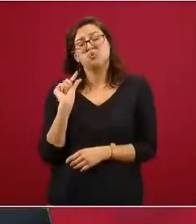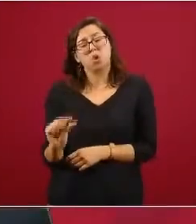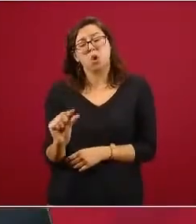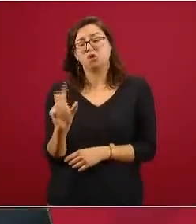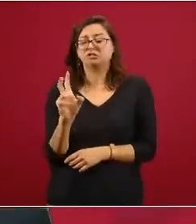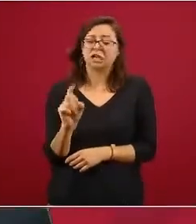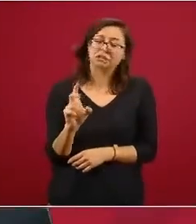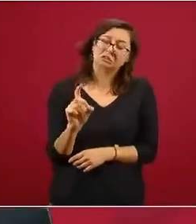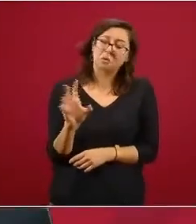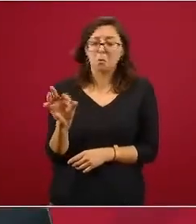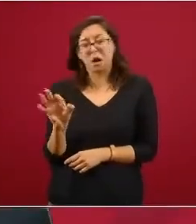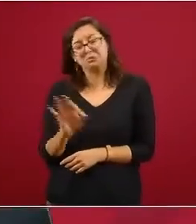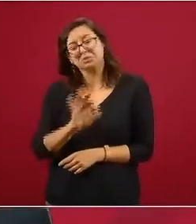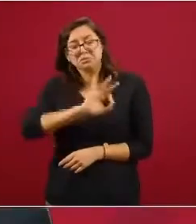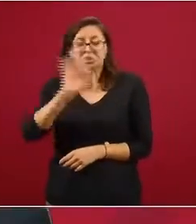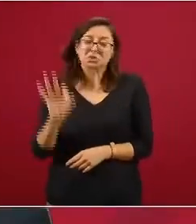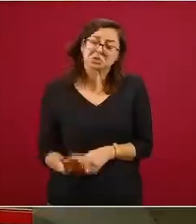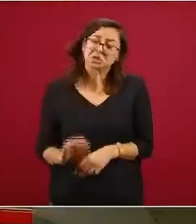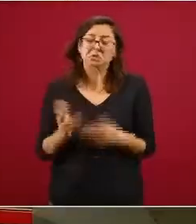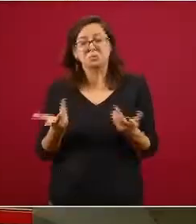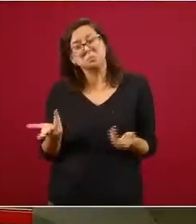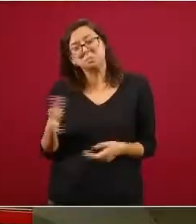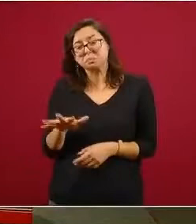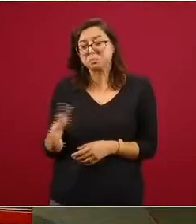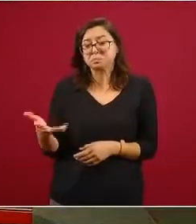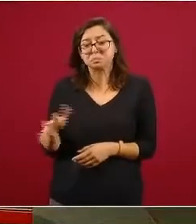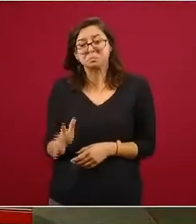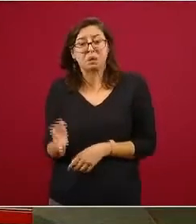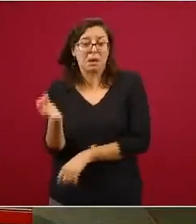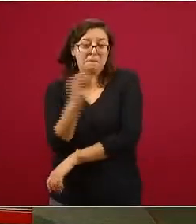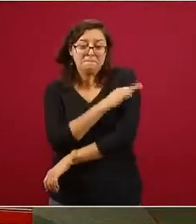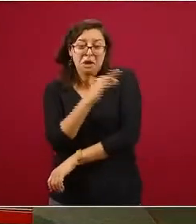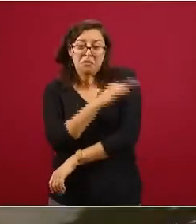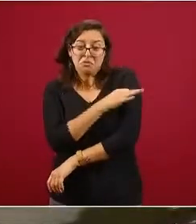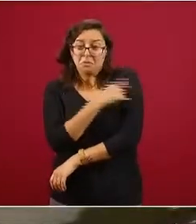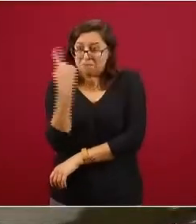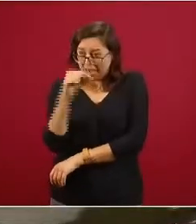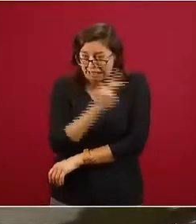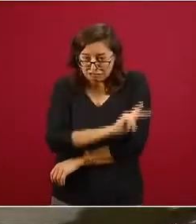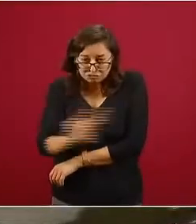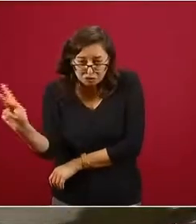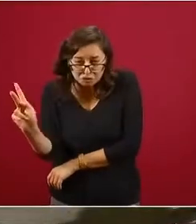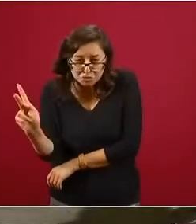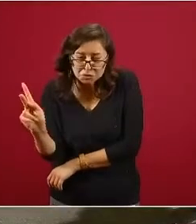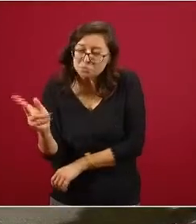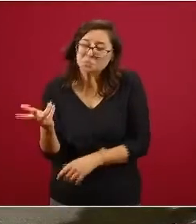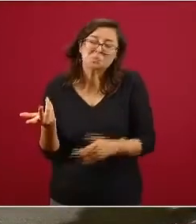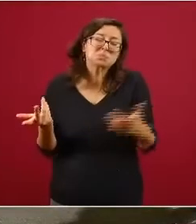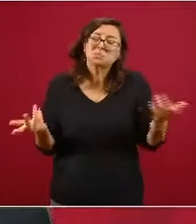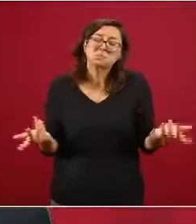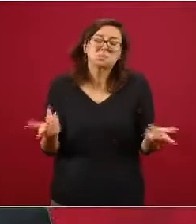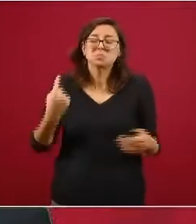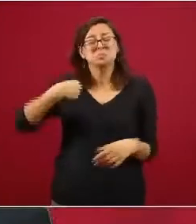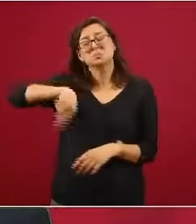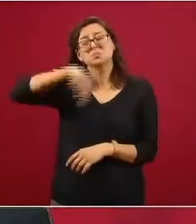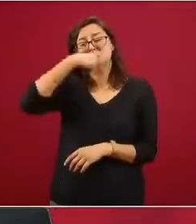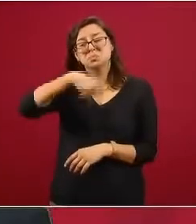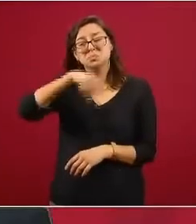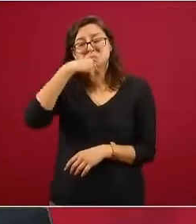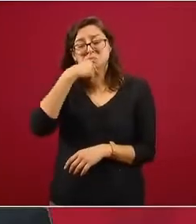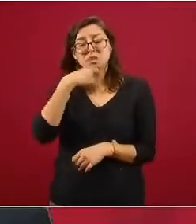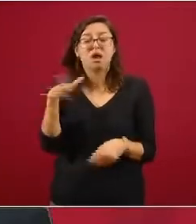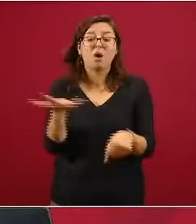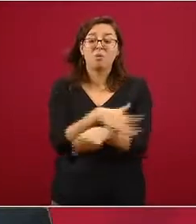en el mejor de los casos. No son buenos candidatos a uso universal, es decir, en todas las personas,